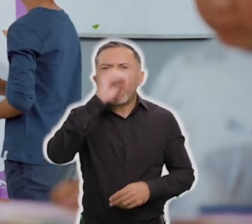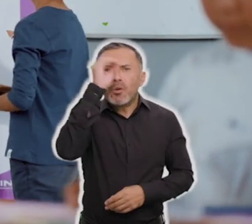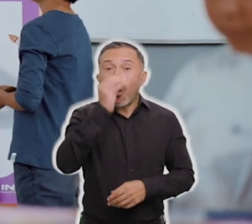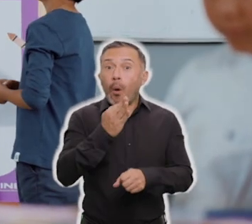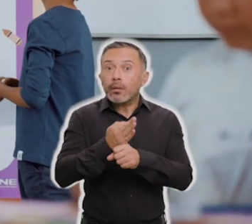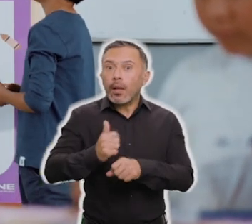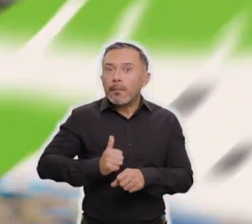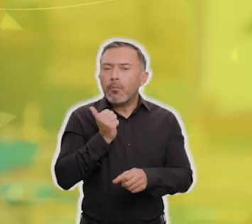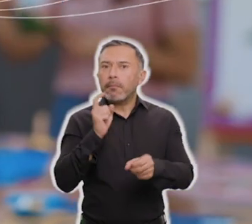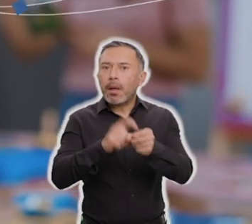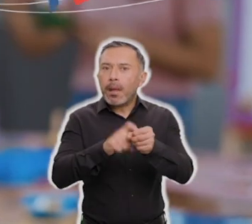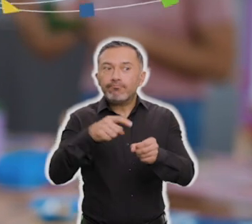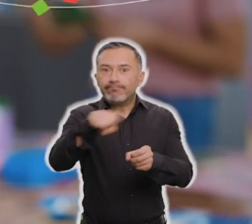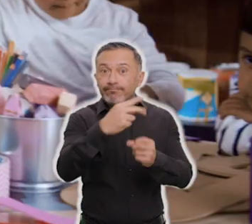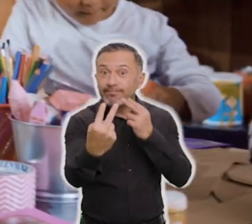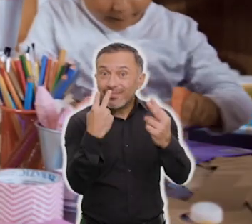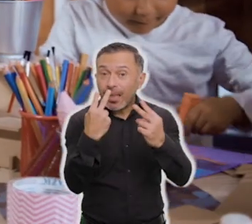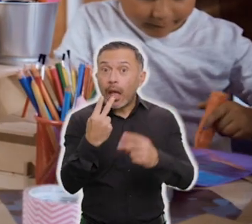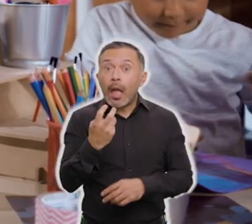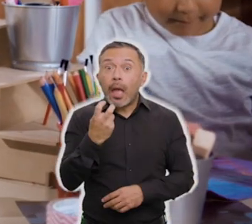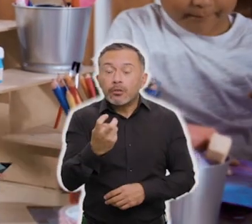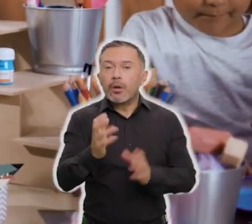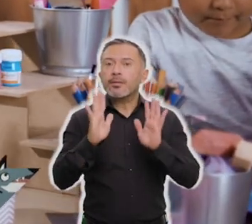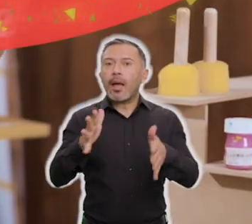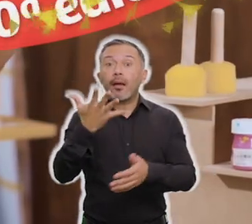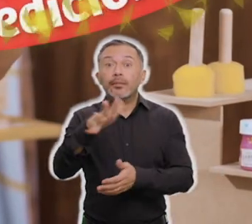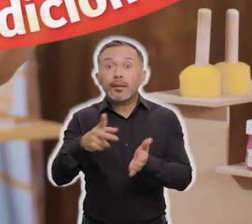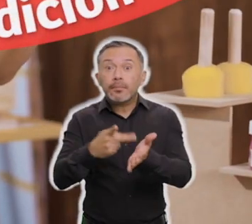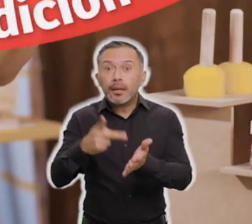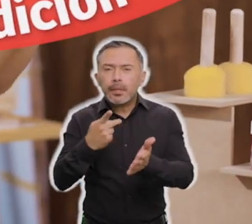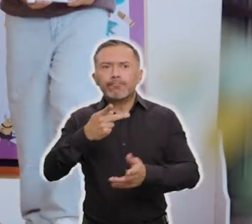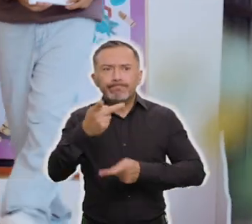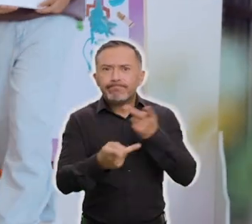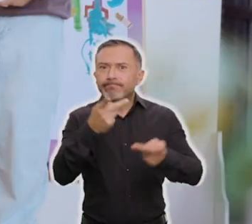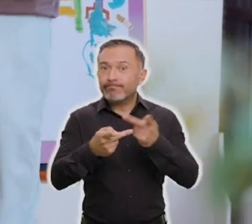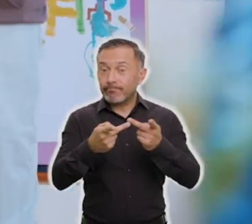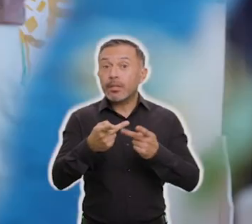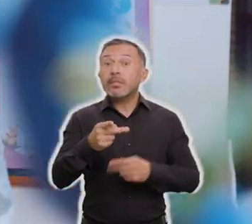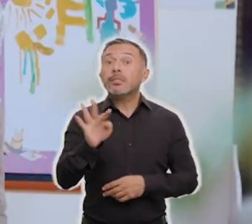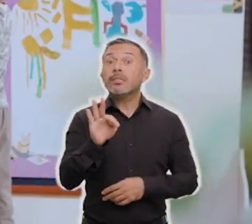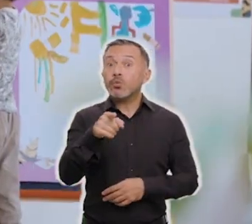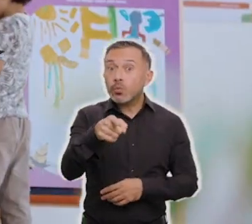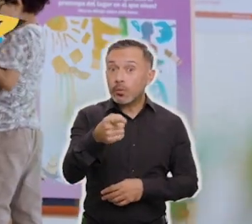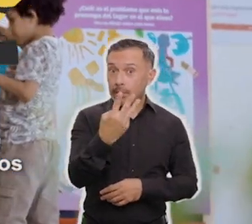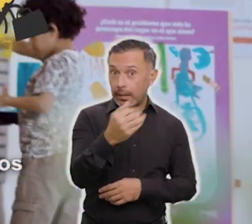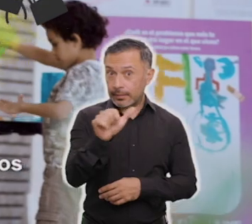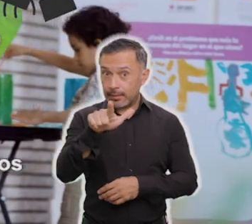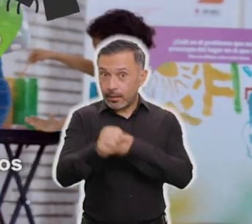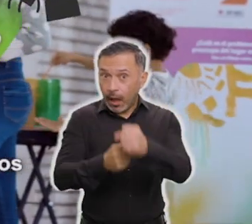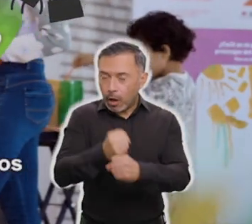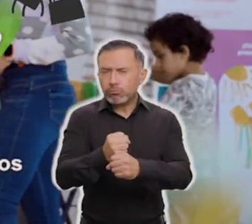menores. Los temas de este año son espacios comunitarios seguros, cuidado del medio ambiente y los animales, y prevención